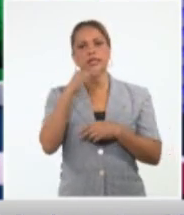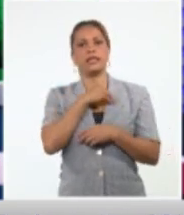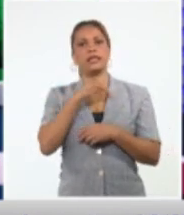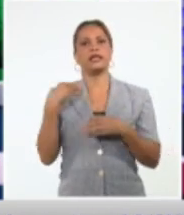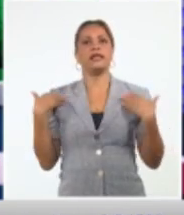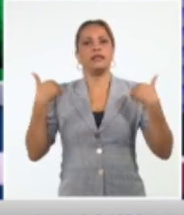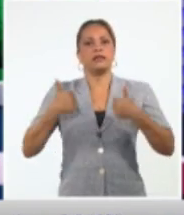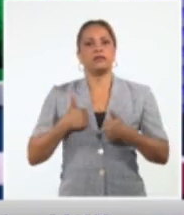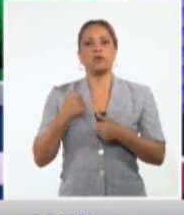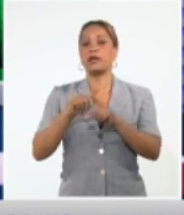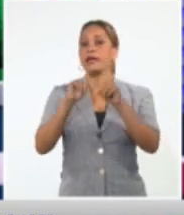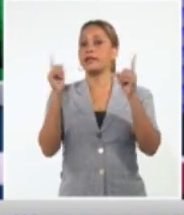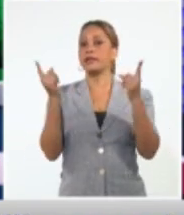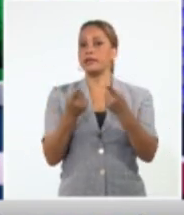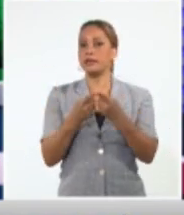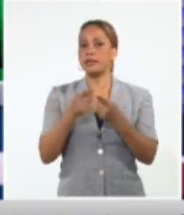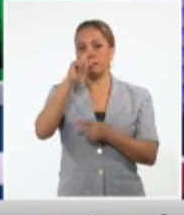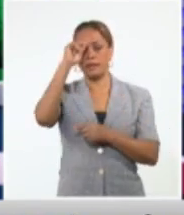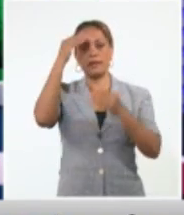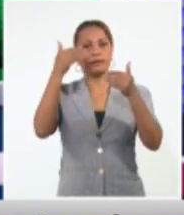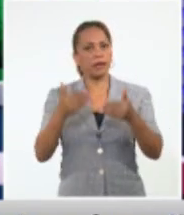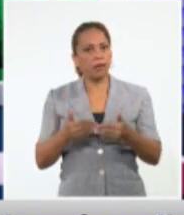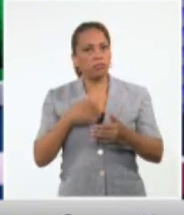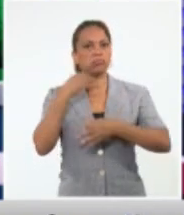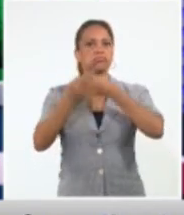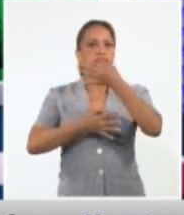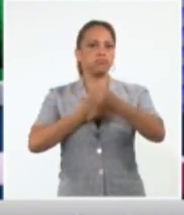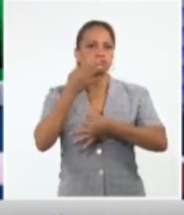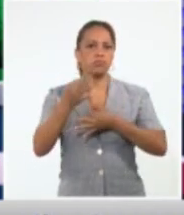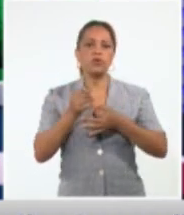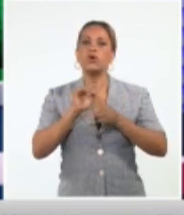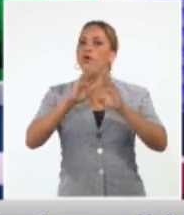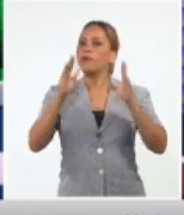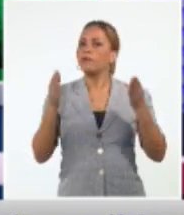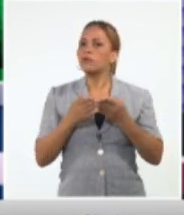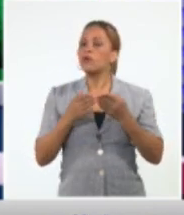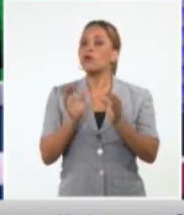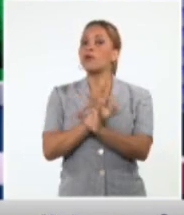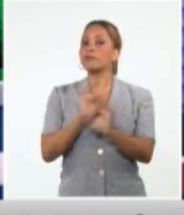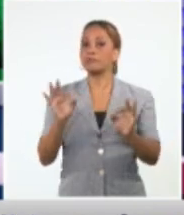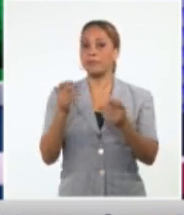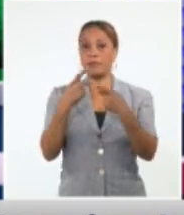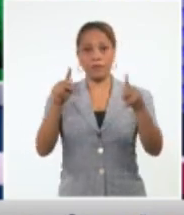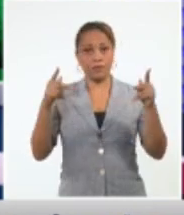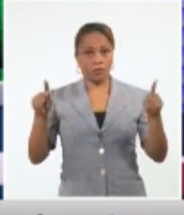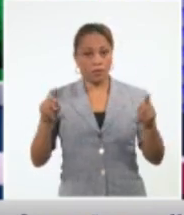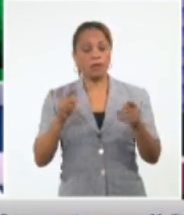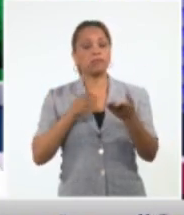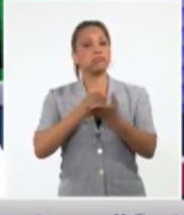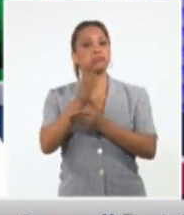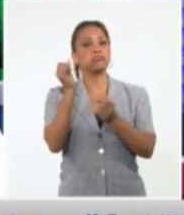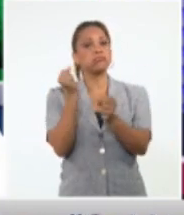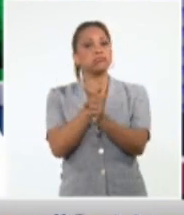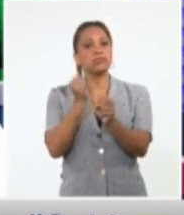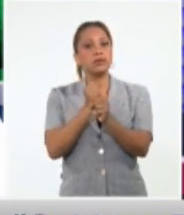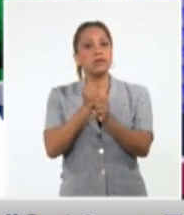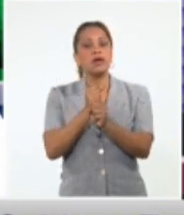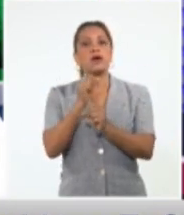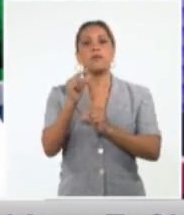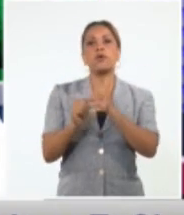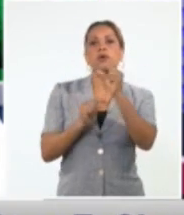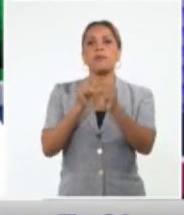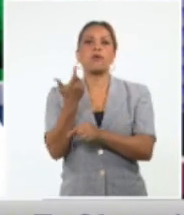de la Salud, lo han reiterado los expertos que han venido trabajando. En la medida que haya